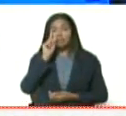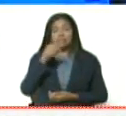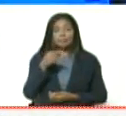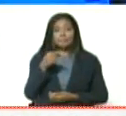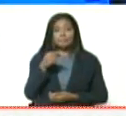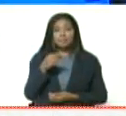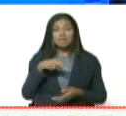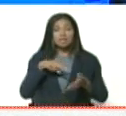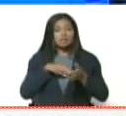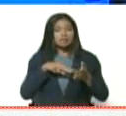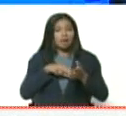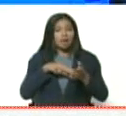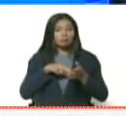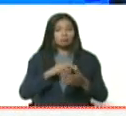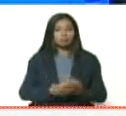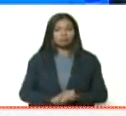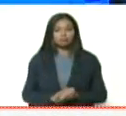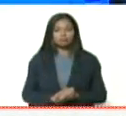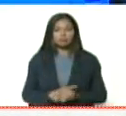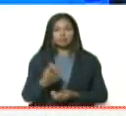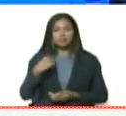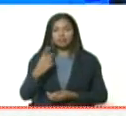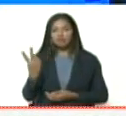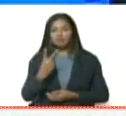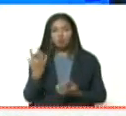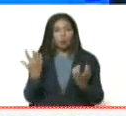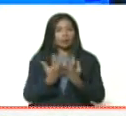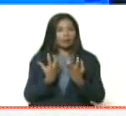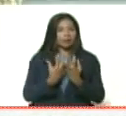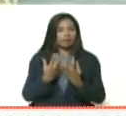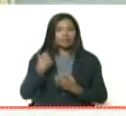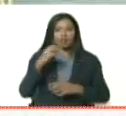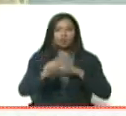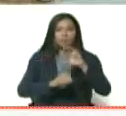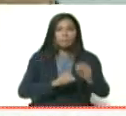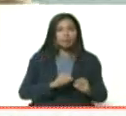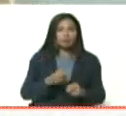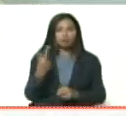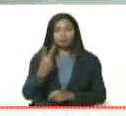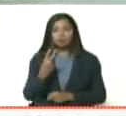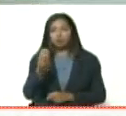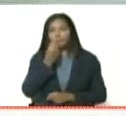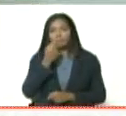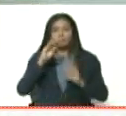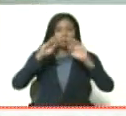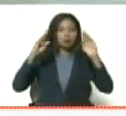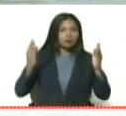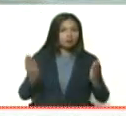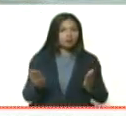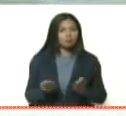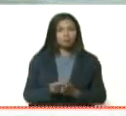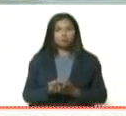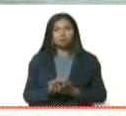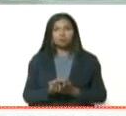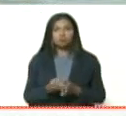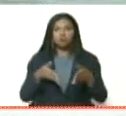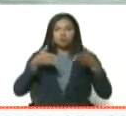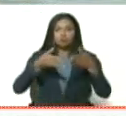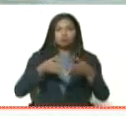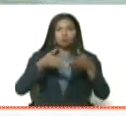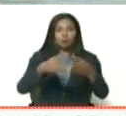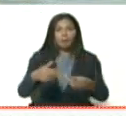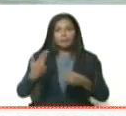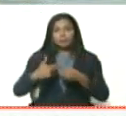Irak, que había tenido dos guerras, podía comprar cualquier alimento en el mundo y lo pagaba con buques